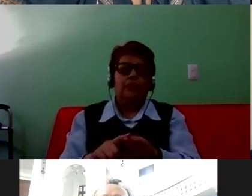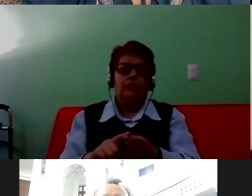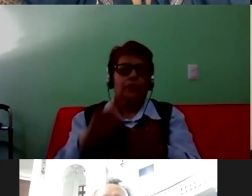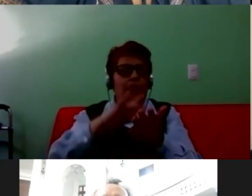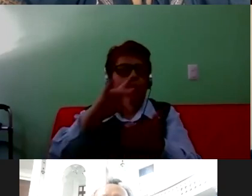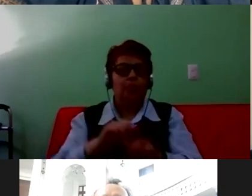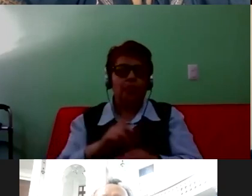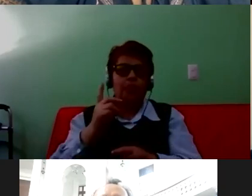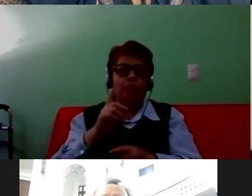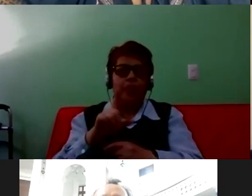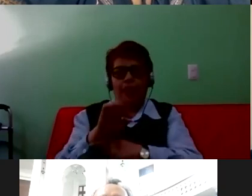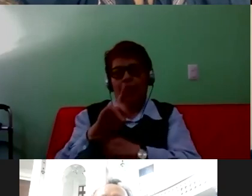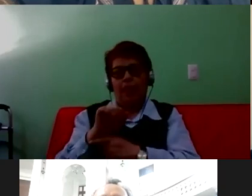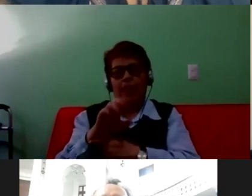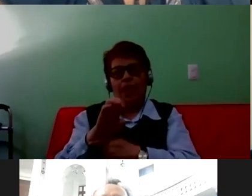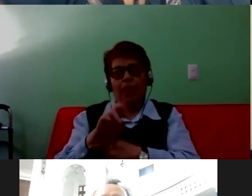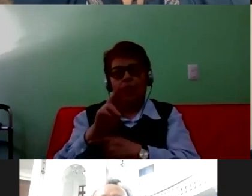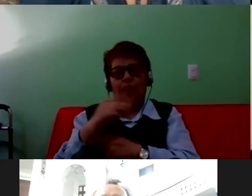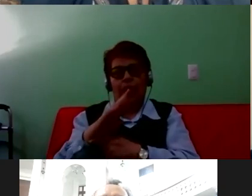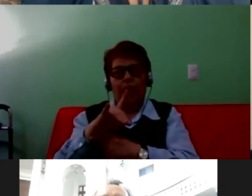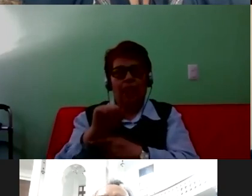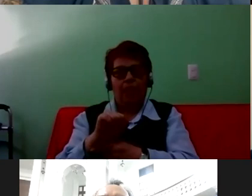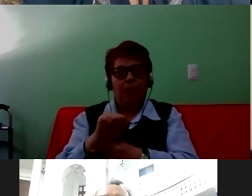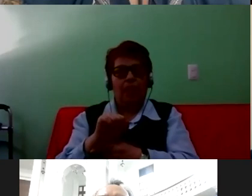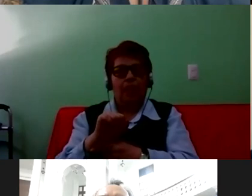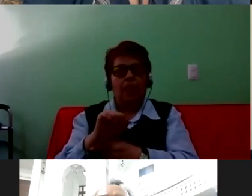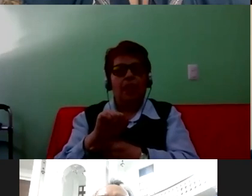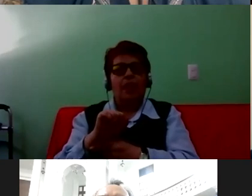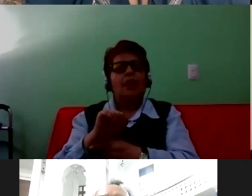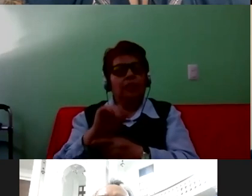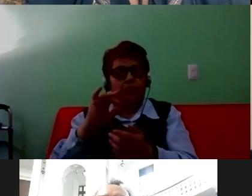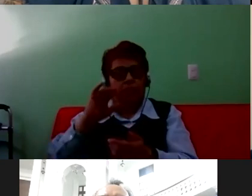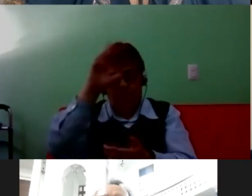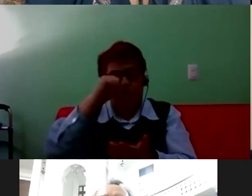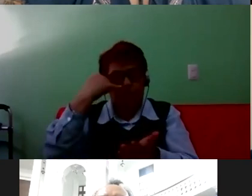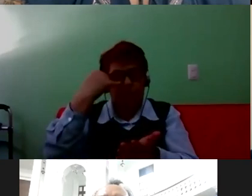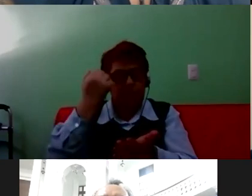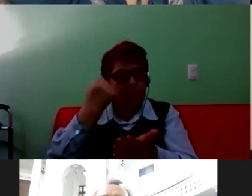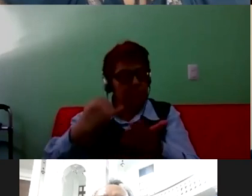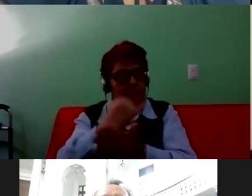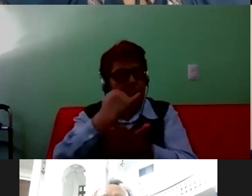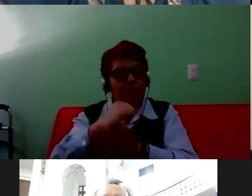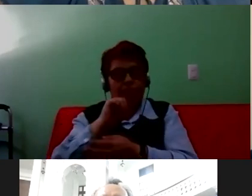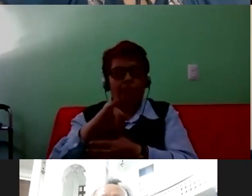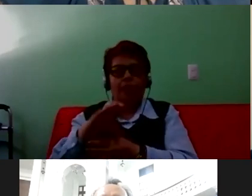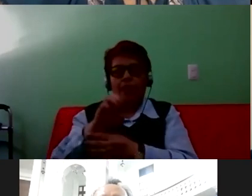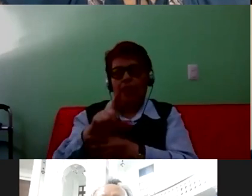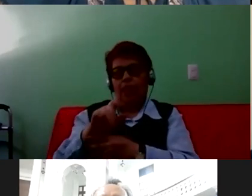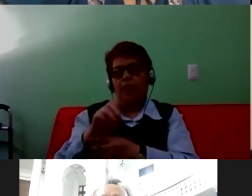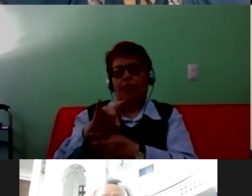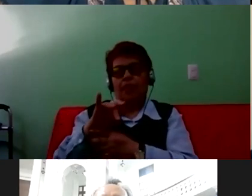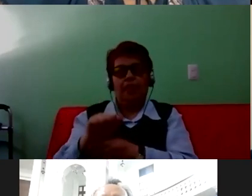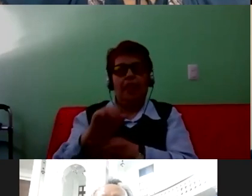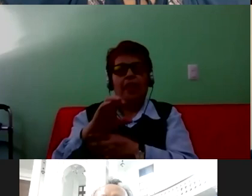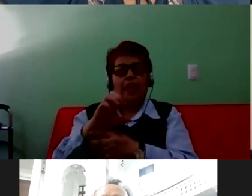Gracias. Diputada Lilia Eugenia Rosbach. Lilia Rosbach, a favor del dictamen. Gracias. Leticia Estrada.